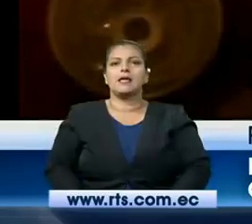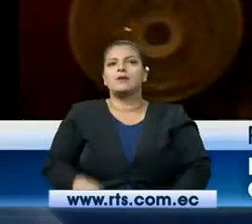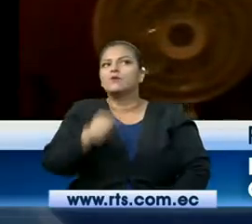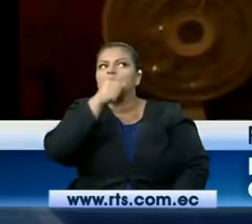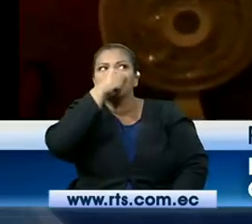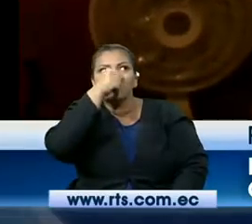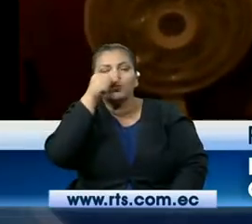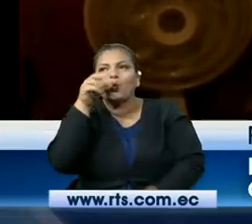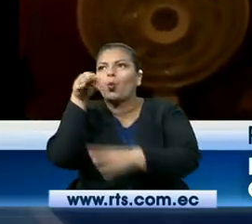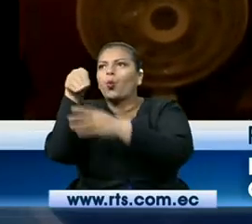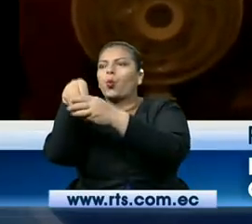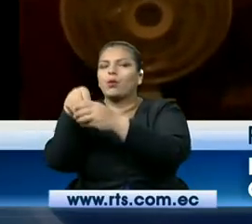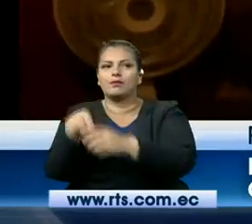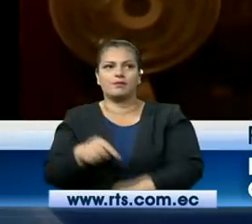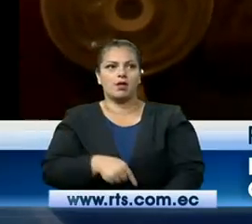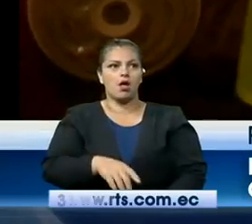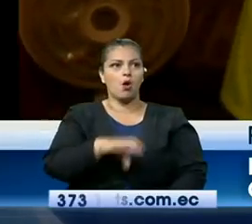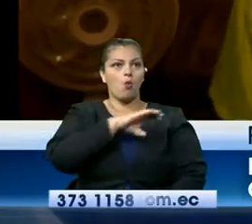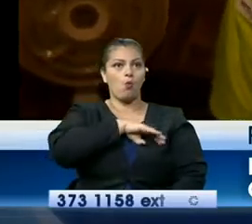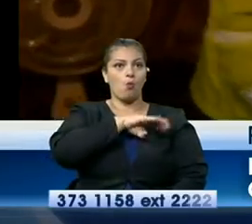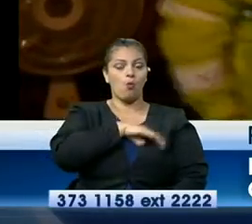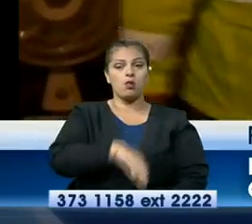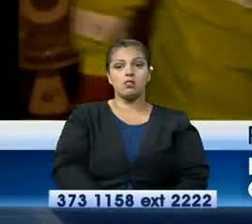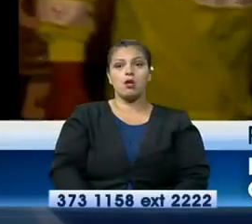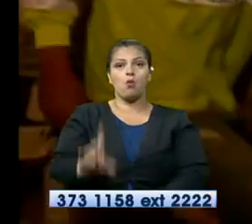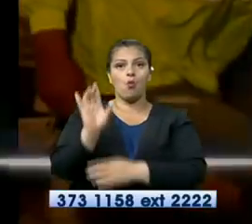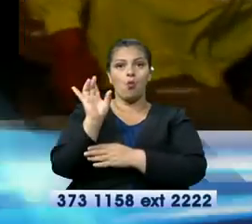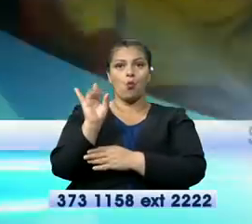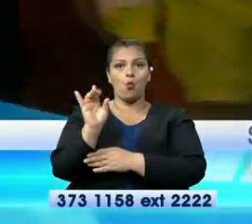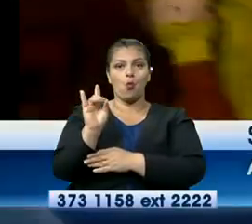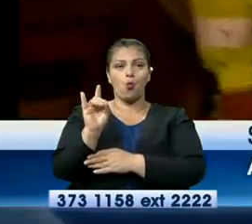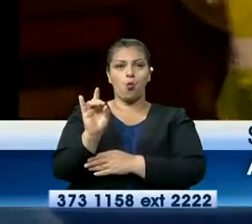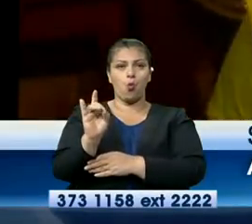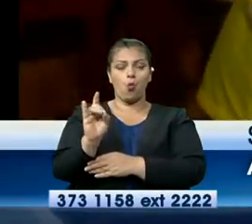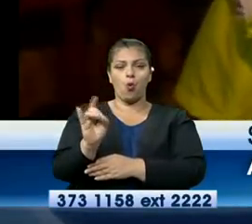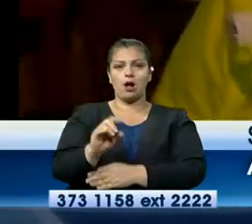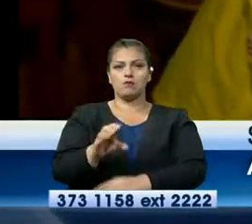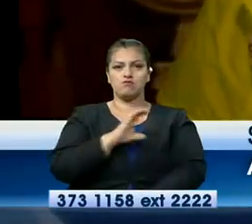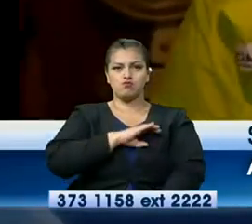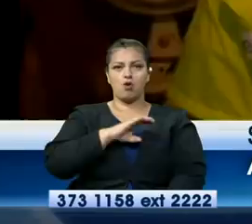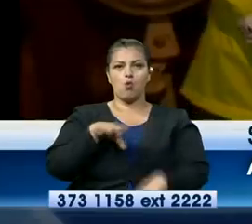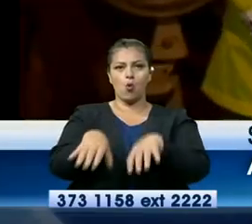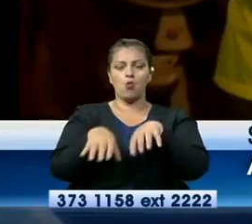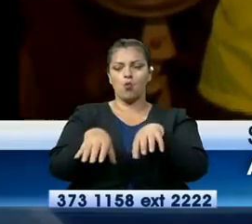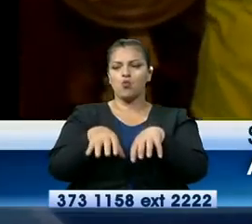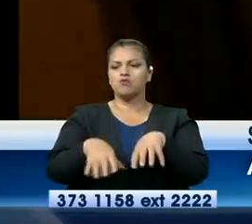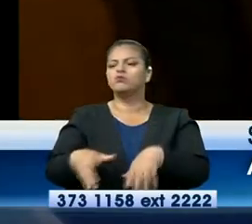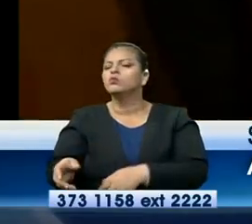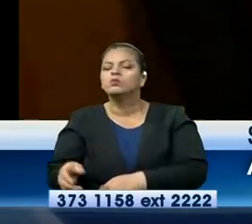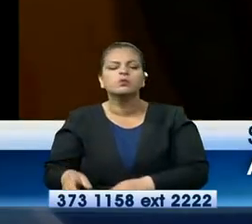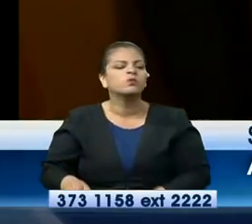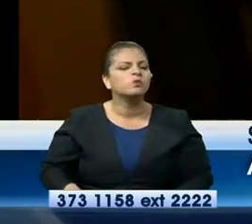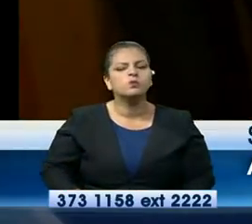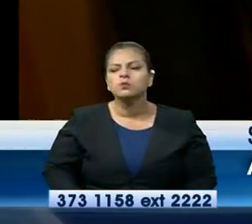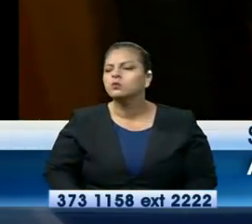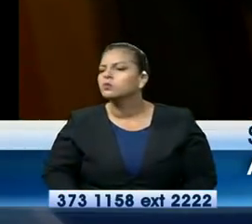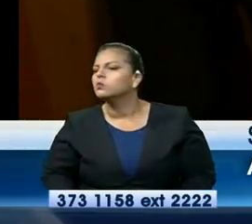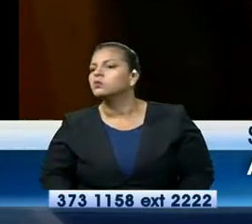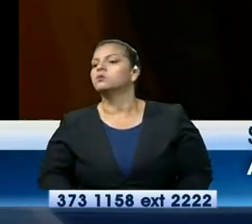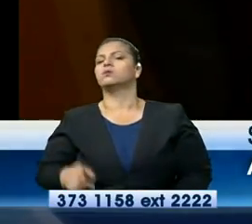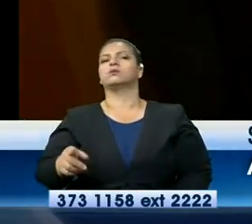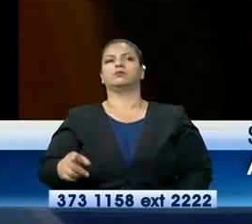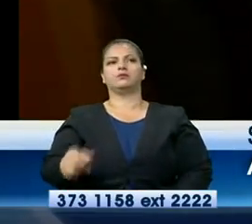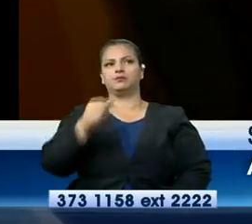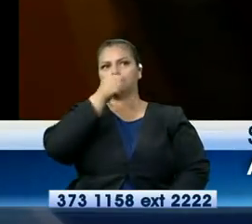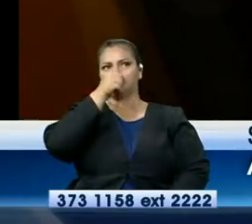durante el operativo se detuvo a tres personas una de ellas alias chibolo quién lideraría una banda de